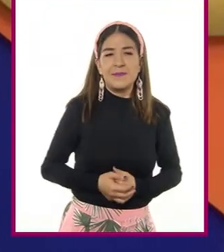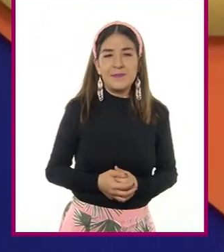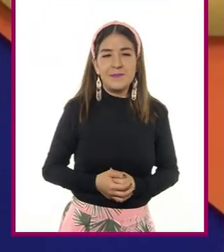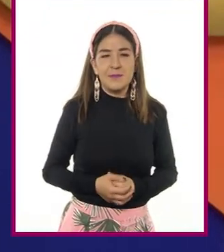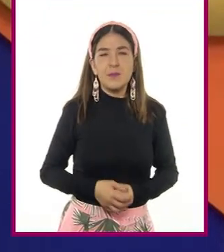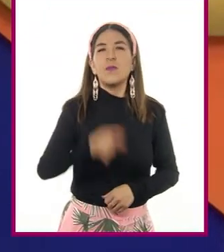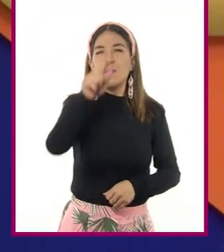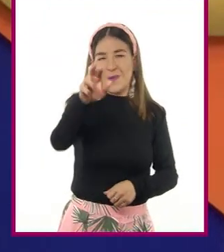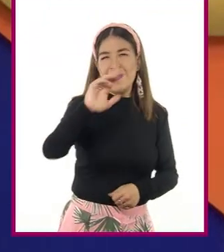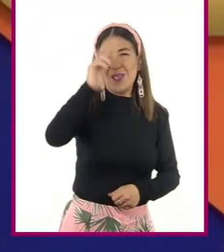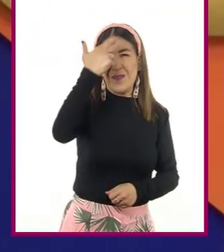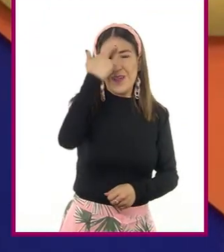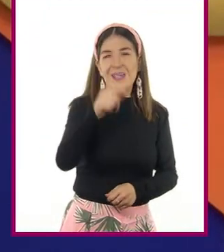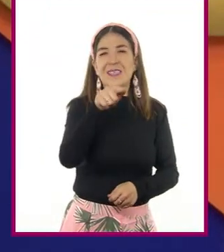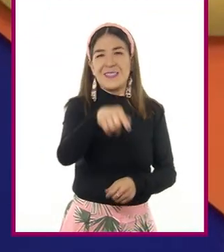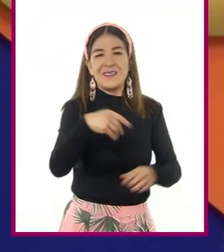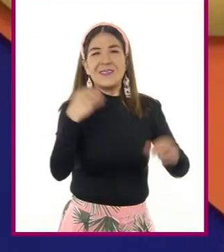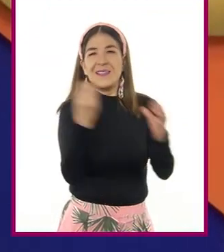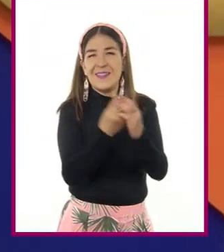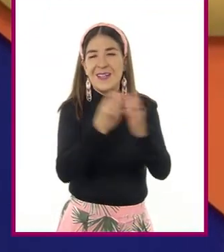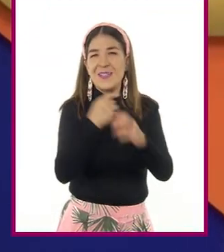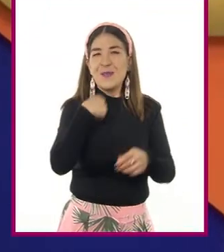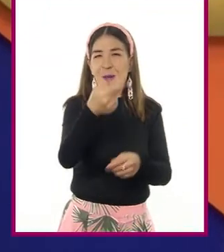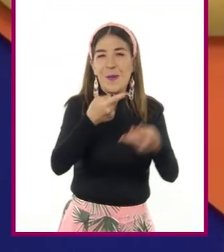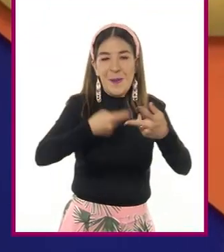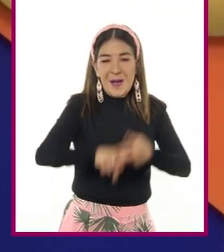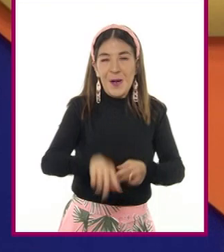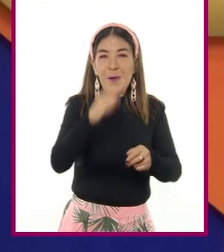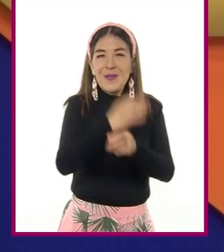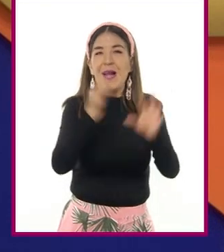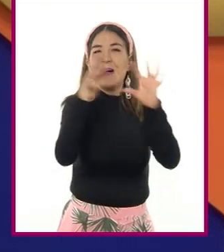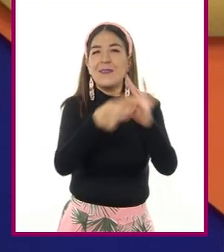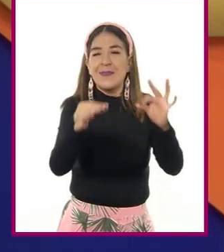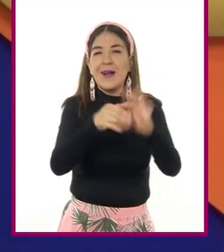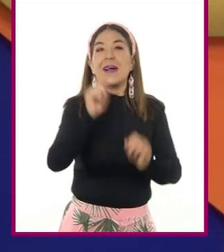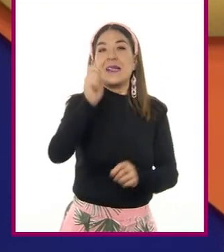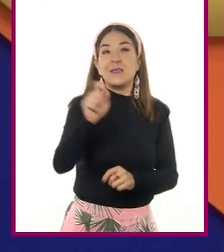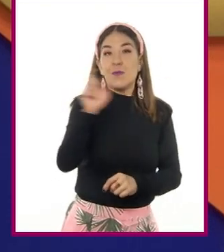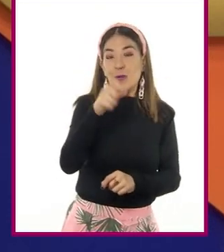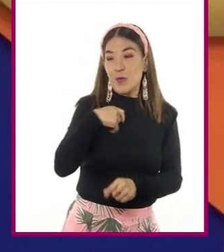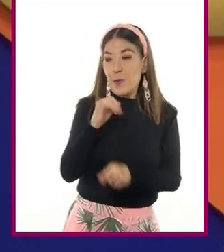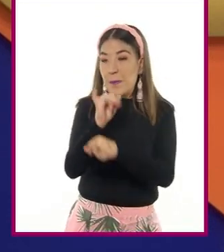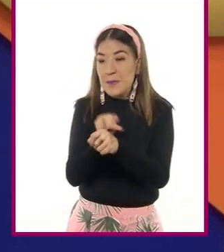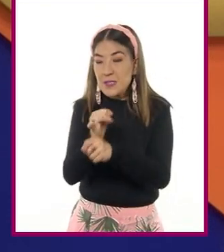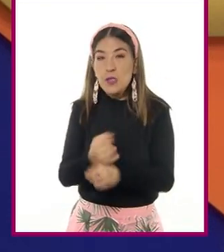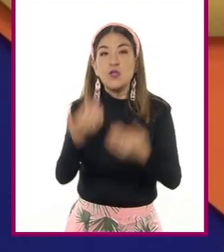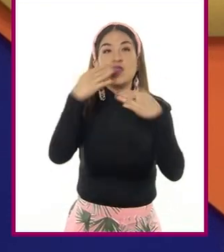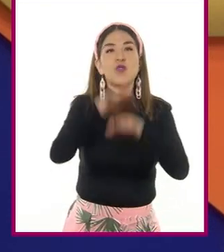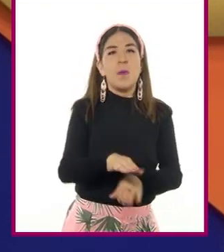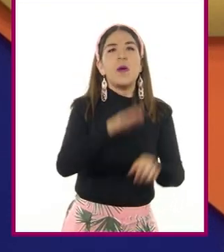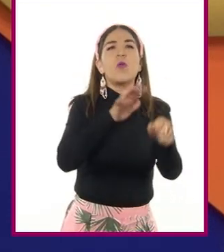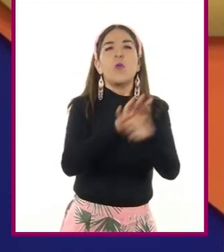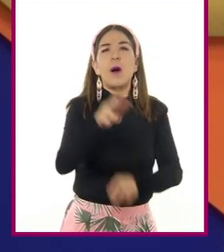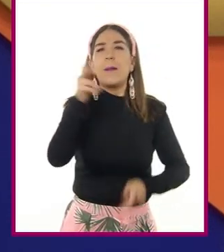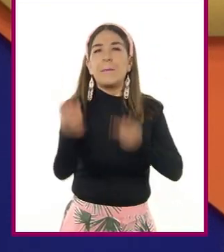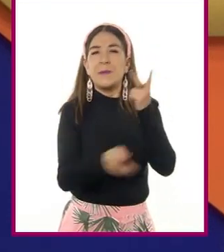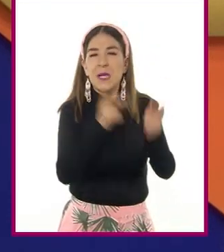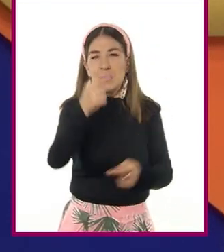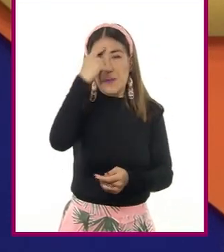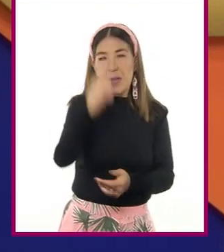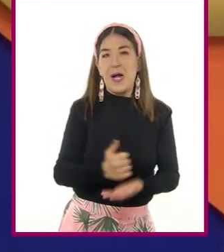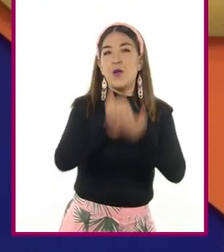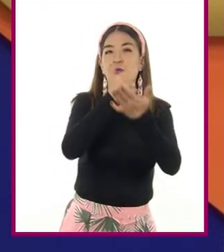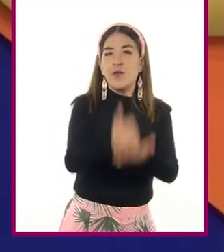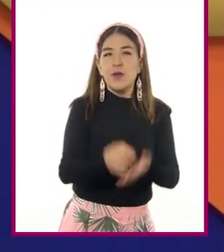les platiqué una anécdota? Cuando investigué sobre el tipo de preguntas que me podrían ayudar